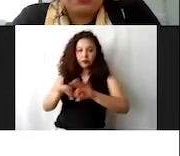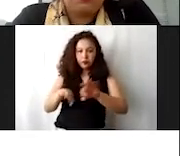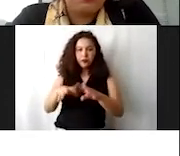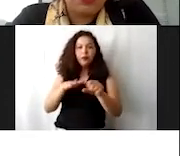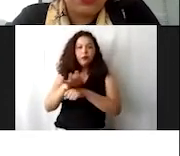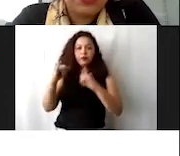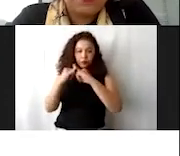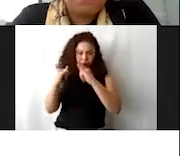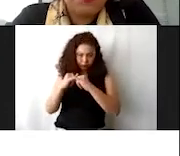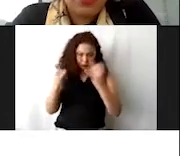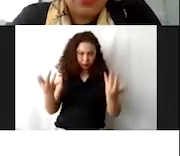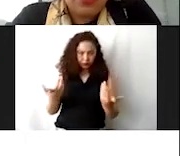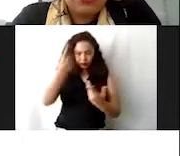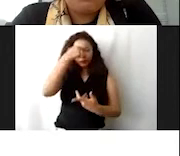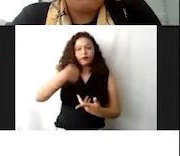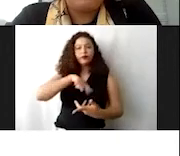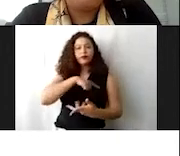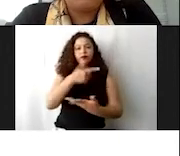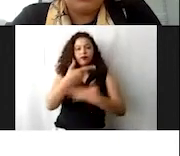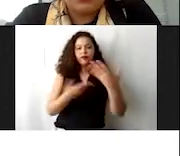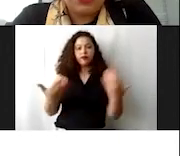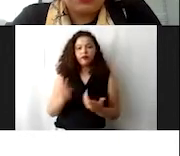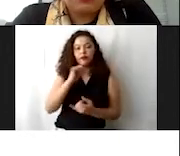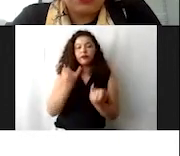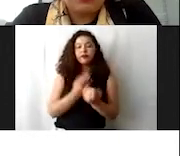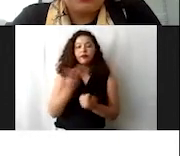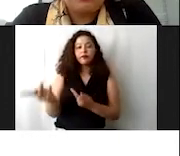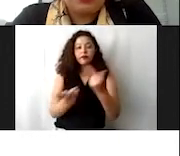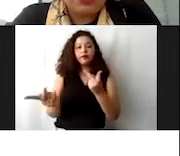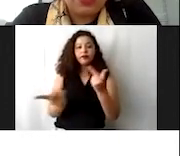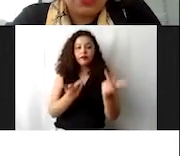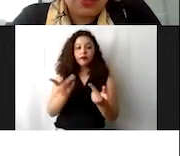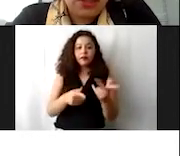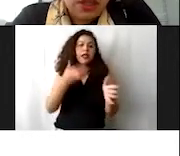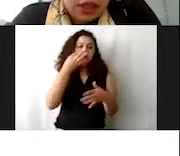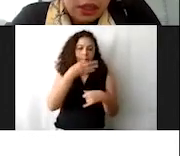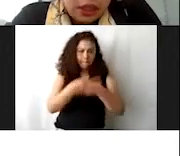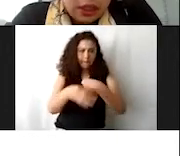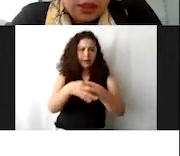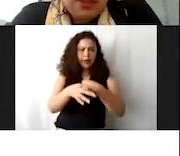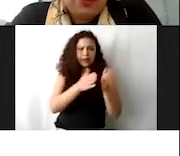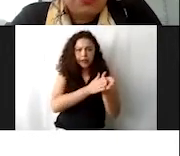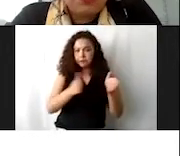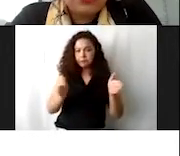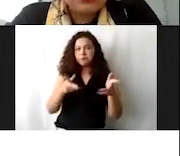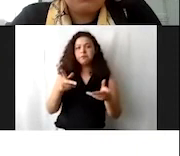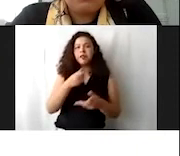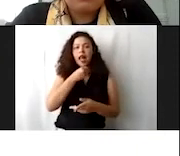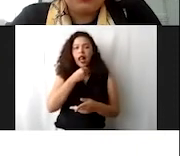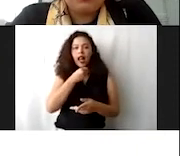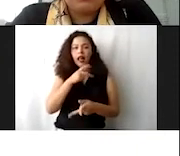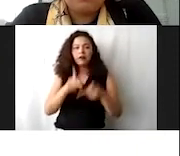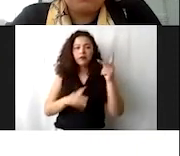fin de tomar su asistencia. Las preguntas las podrán hacer durante la presentación. Y bueno,